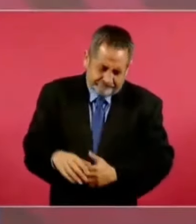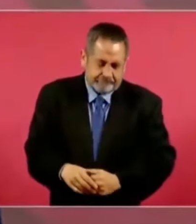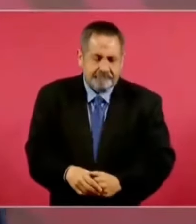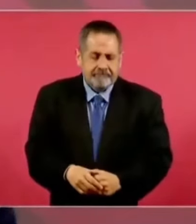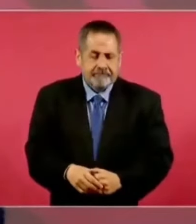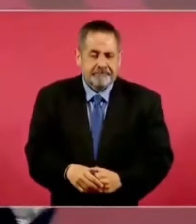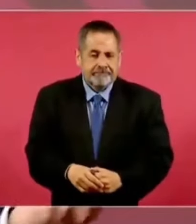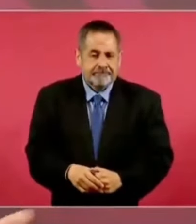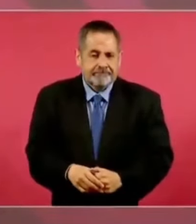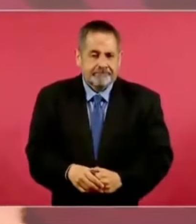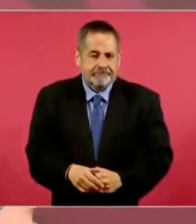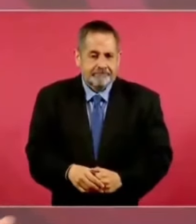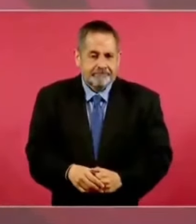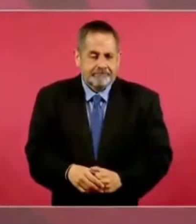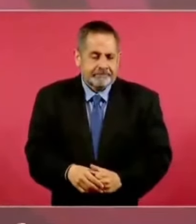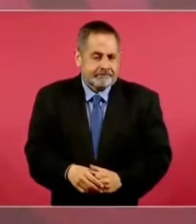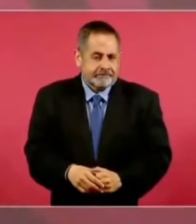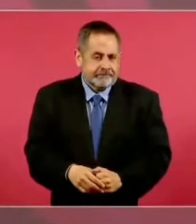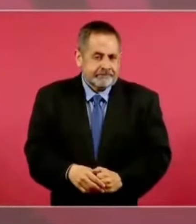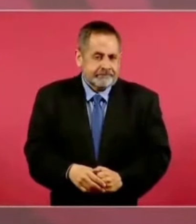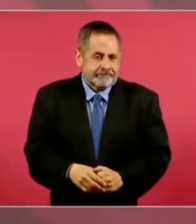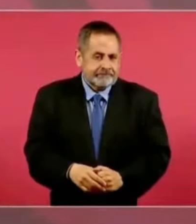El que de